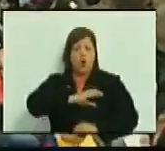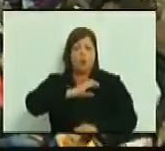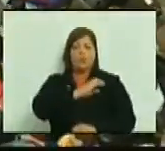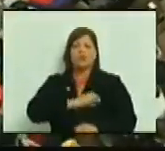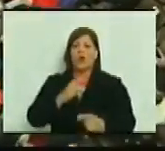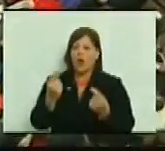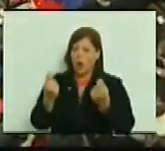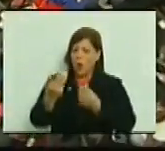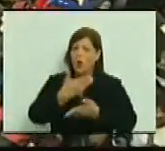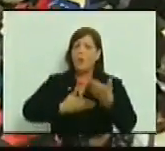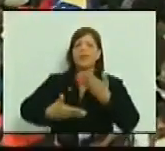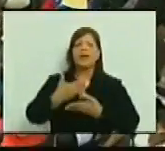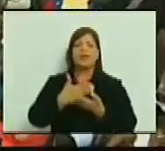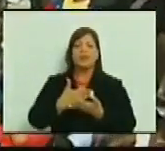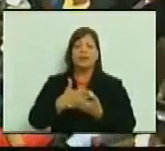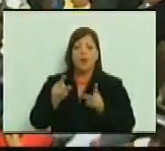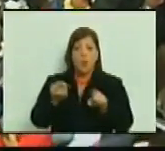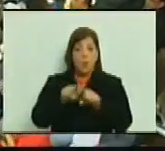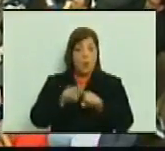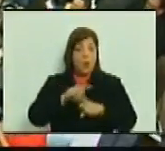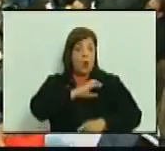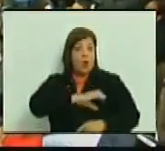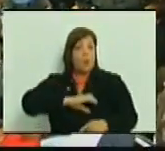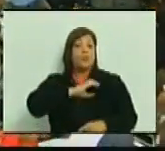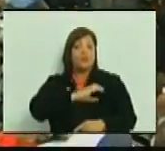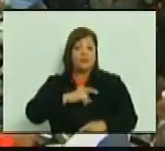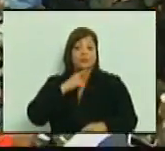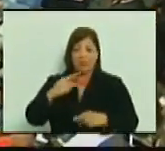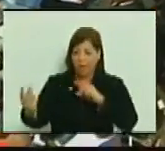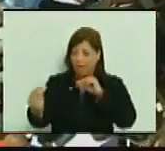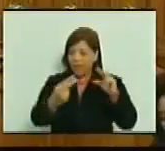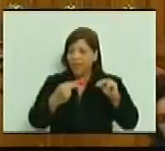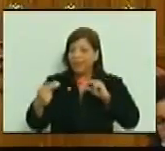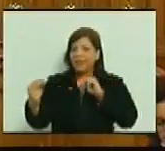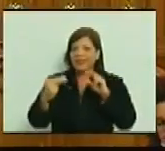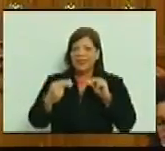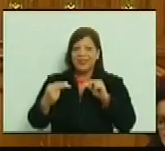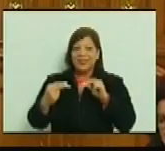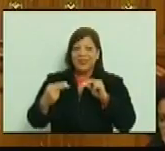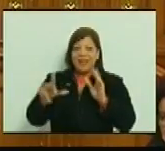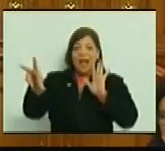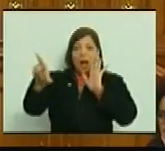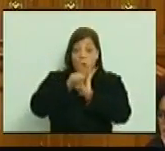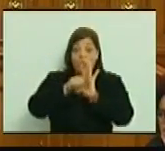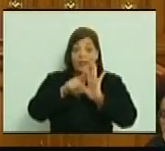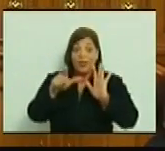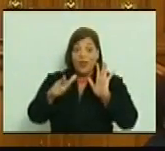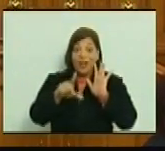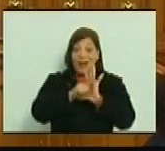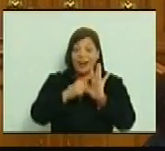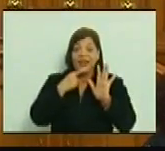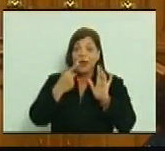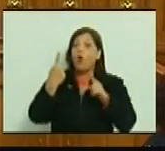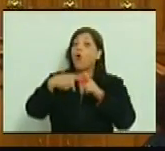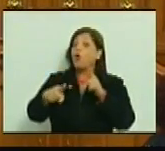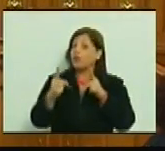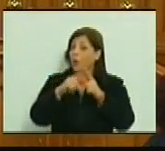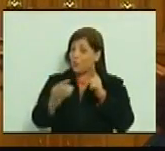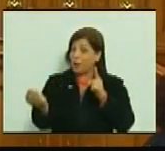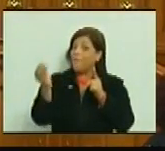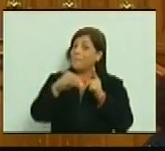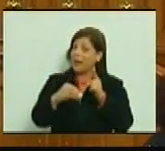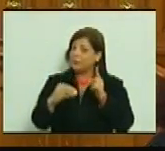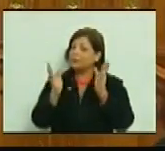Económica y en la propia Comisión Económica se ha visto que incluso aprobando esta ley, hay otras leyes que nosotros tenemos